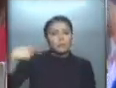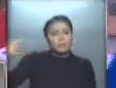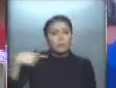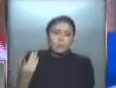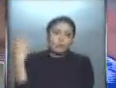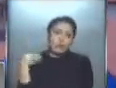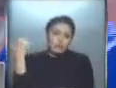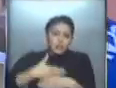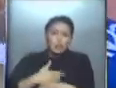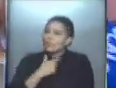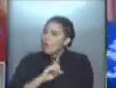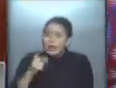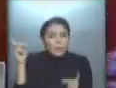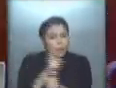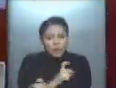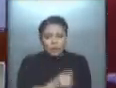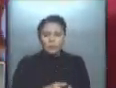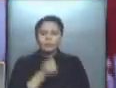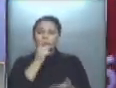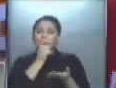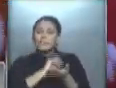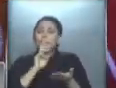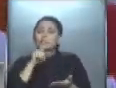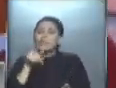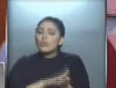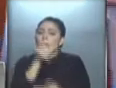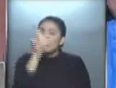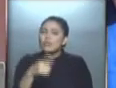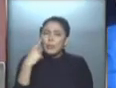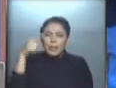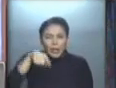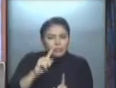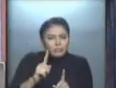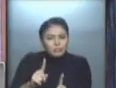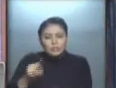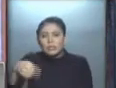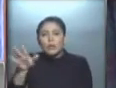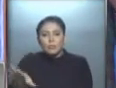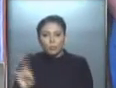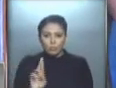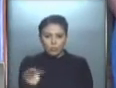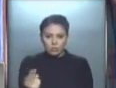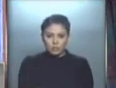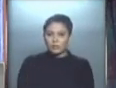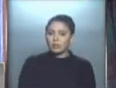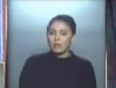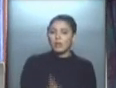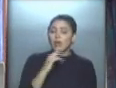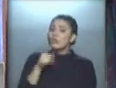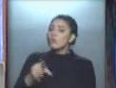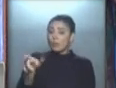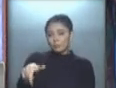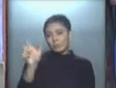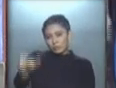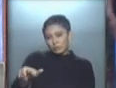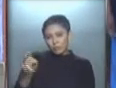y yo no quería teniéndolo conocido de la víctima de esta mujer hacía mucho que vivía acá la mujer a la que mató a la chica que murió hace poco